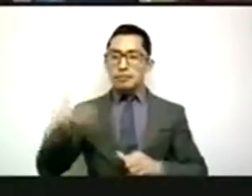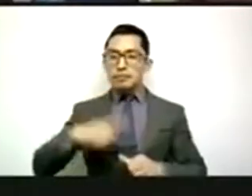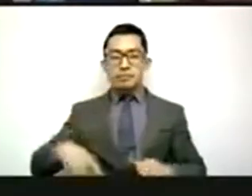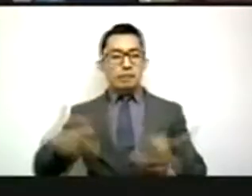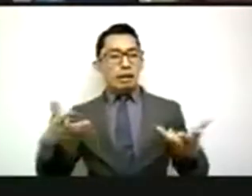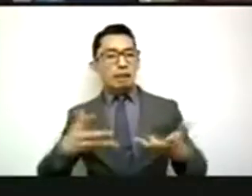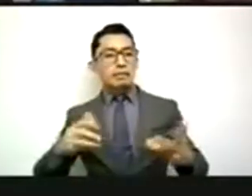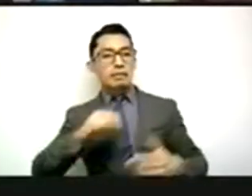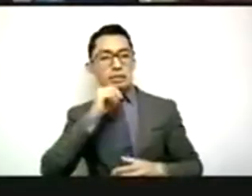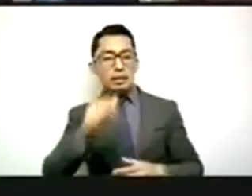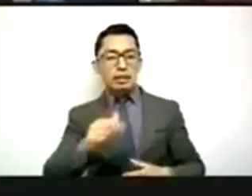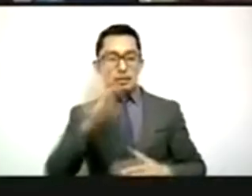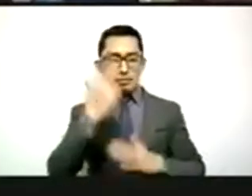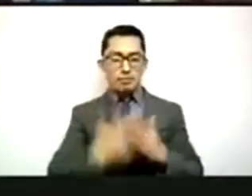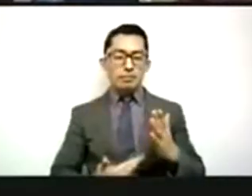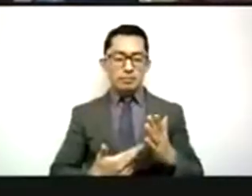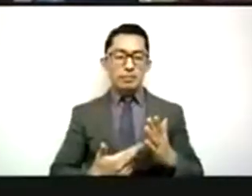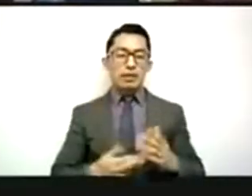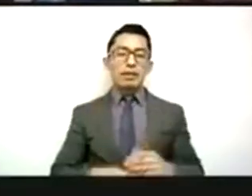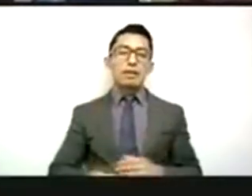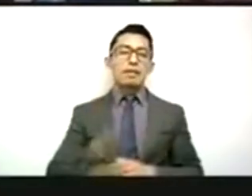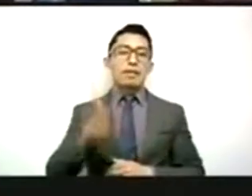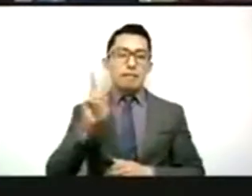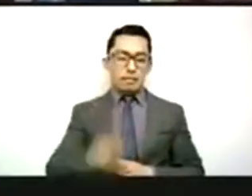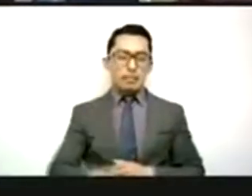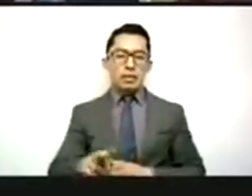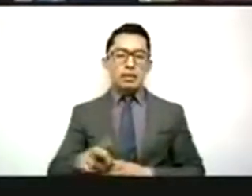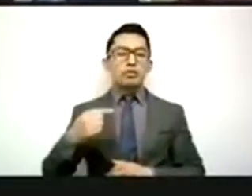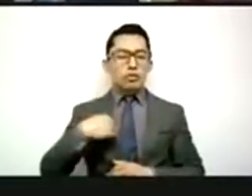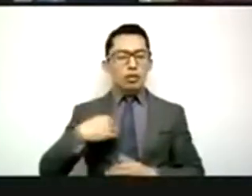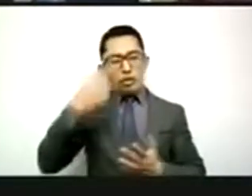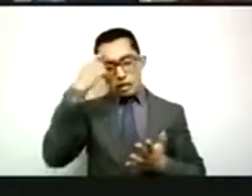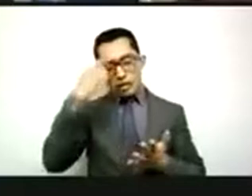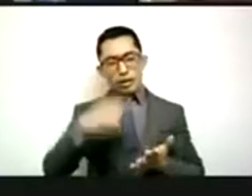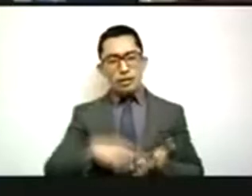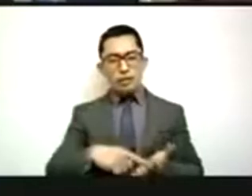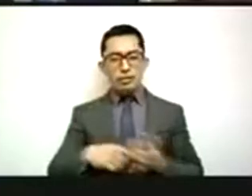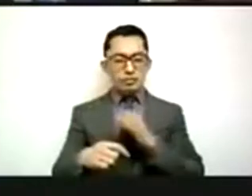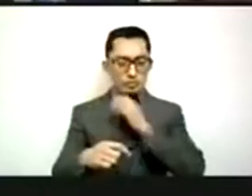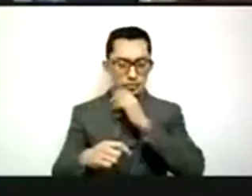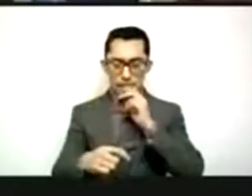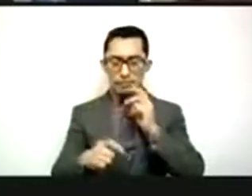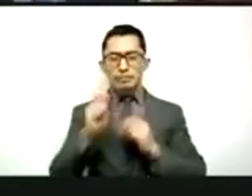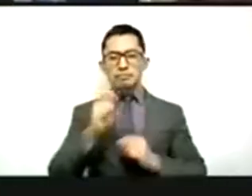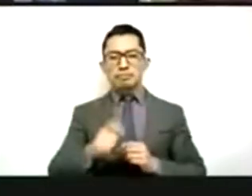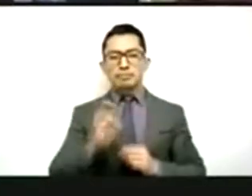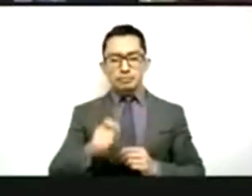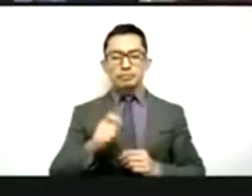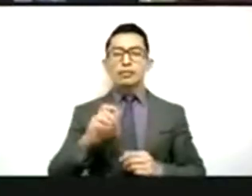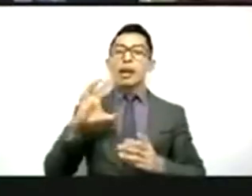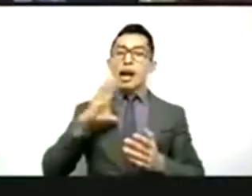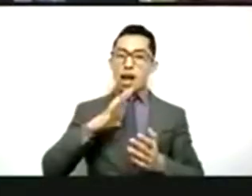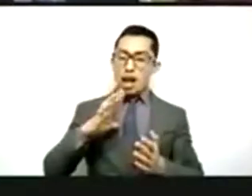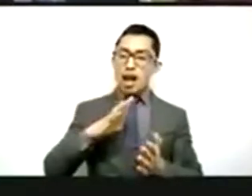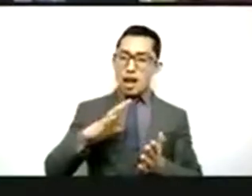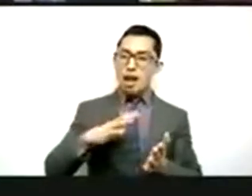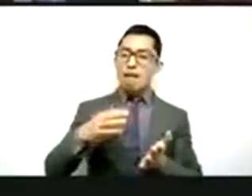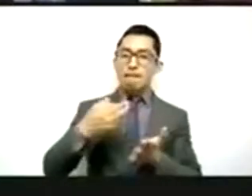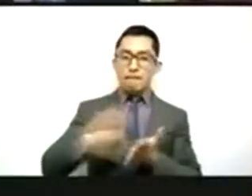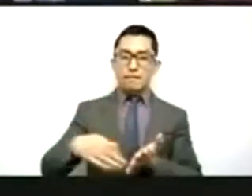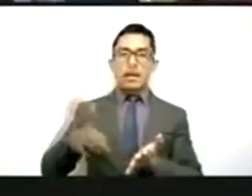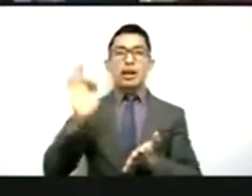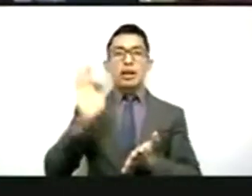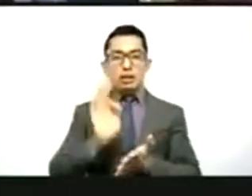denunciadas. Realmente me parece a mí que esta valentía se plasma y se pone